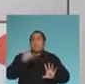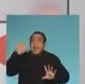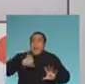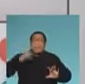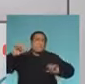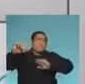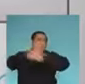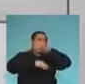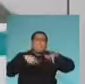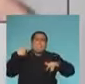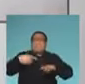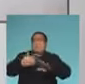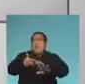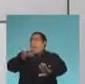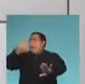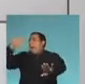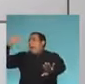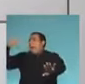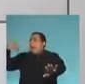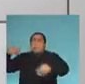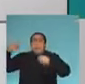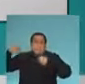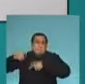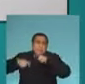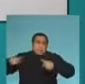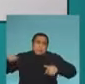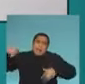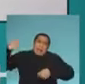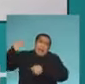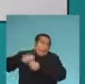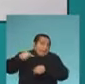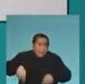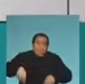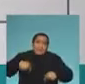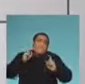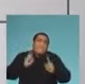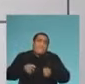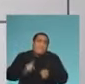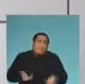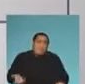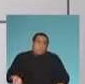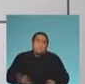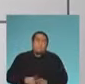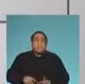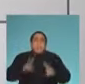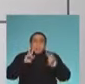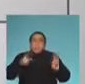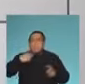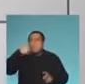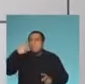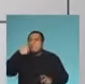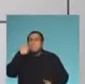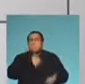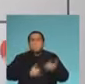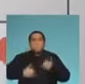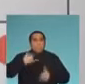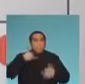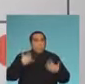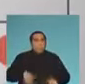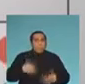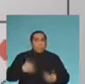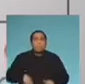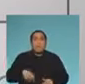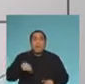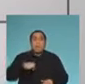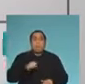nuestro desde el comienzo de la humanidad. Mira, Luis María, es un tema muy interesante que nos venís a traer. Este, creemos, es un